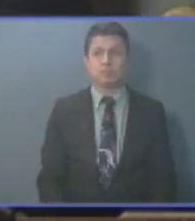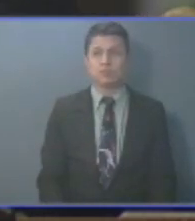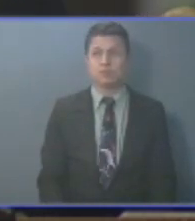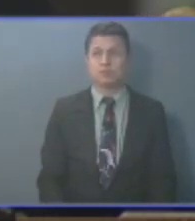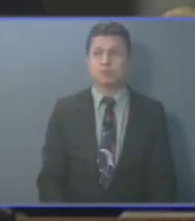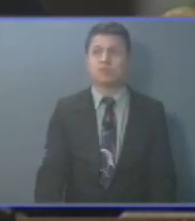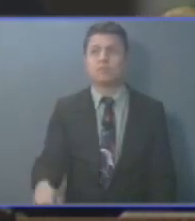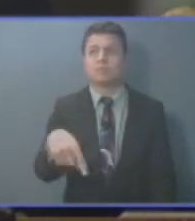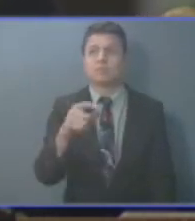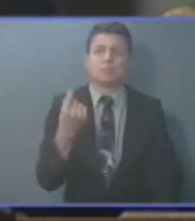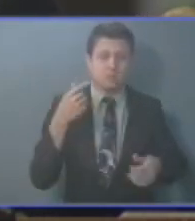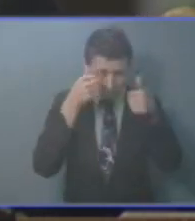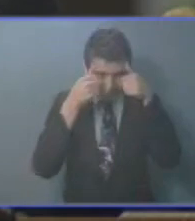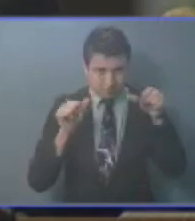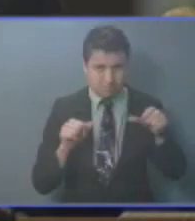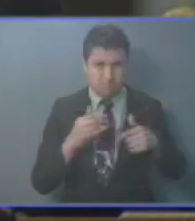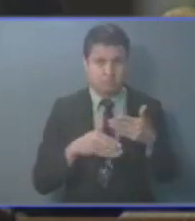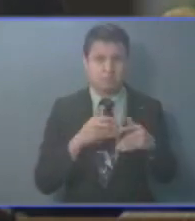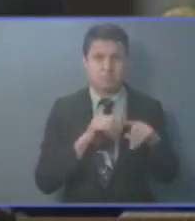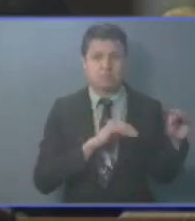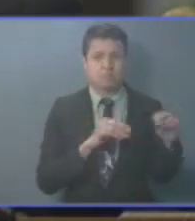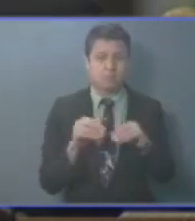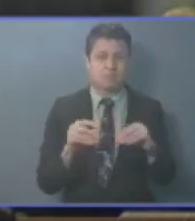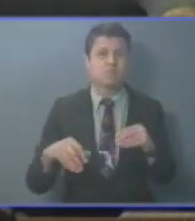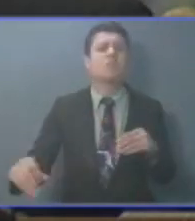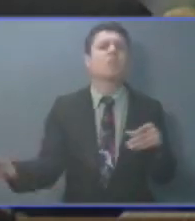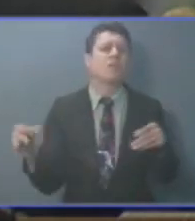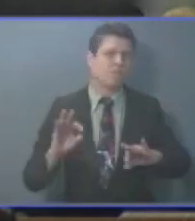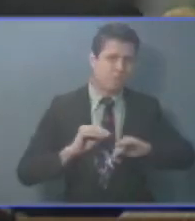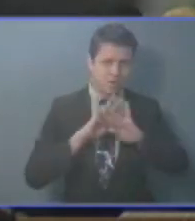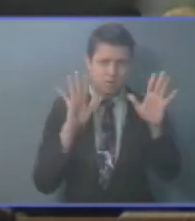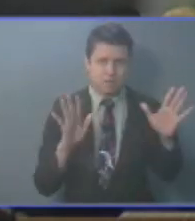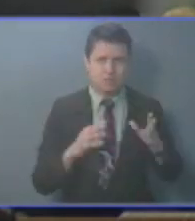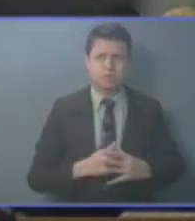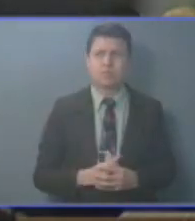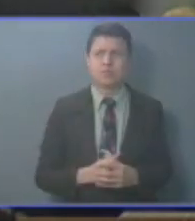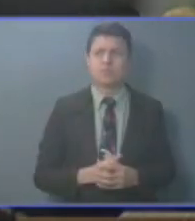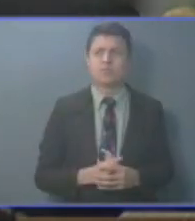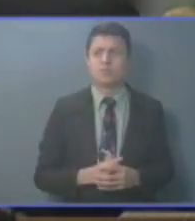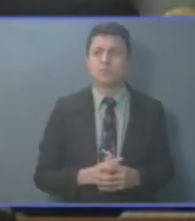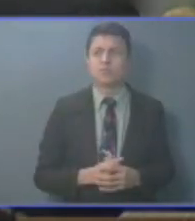se aprobó también, por supuesto,